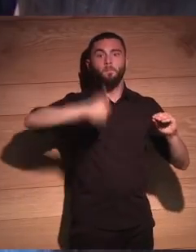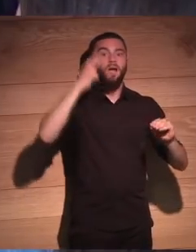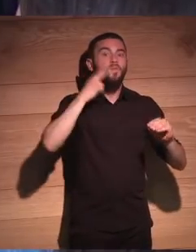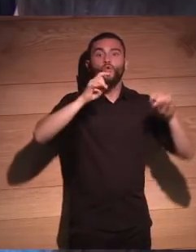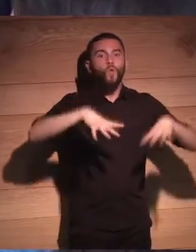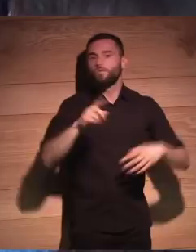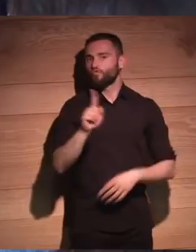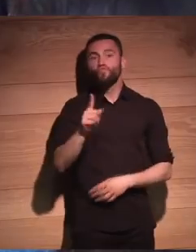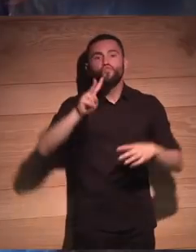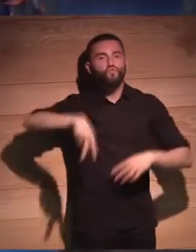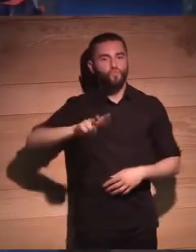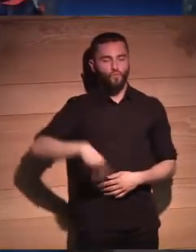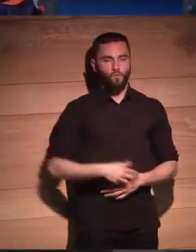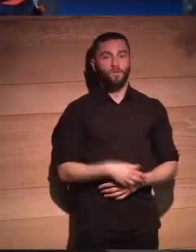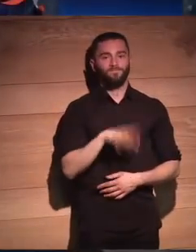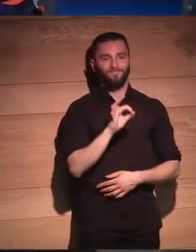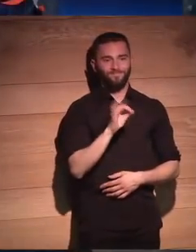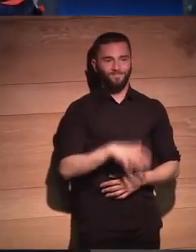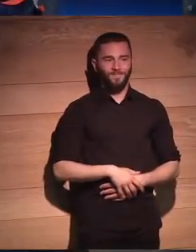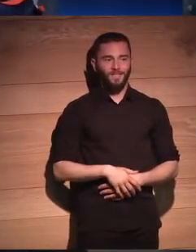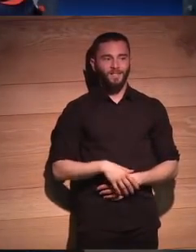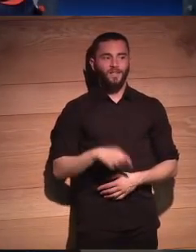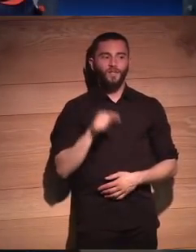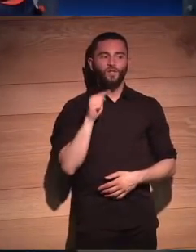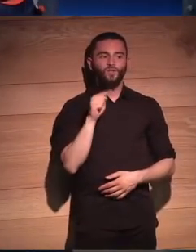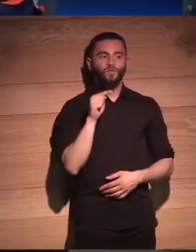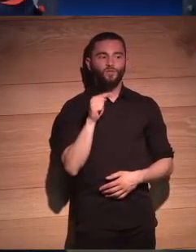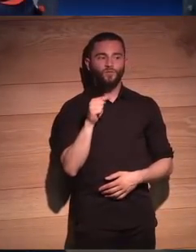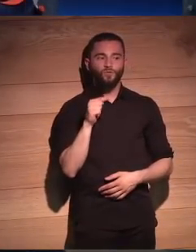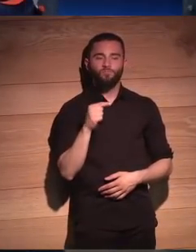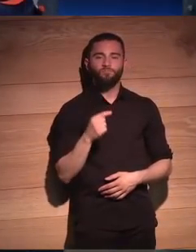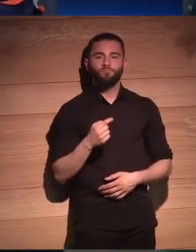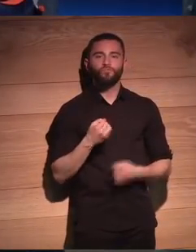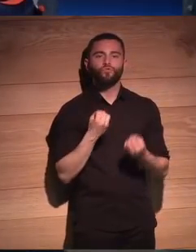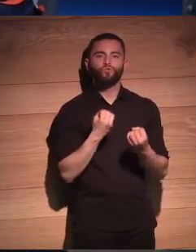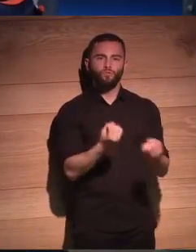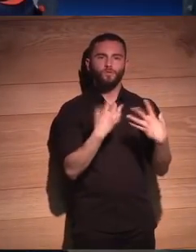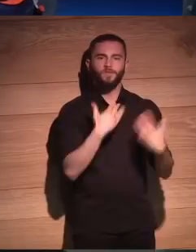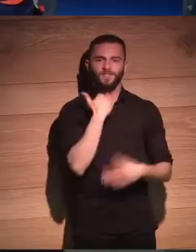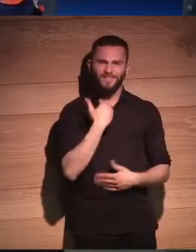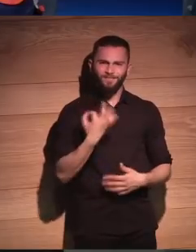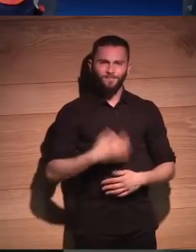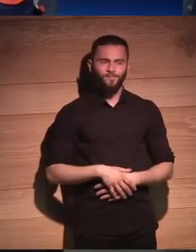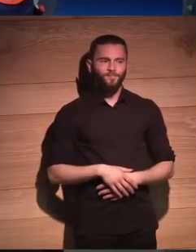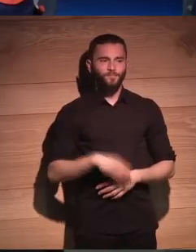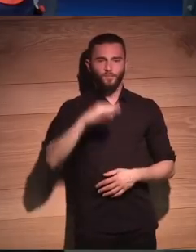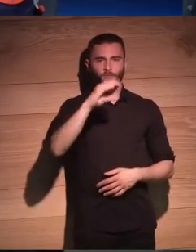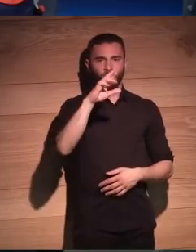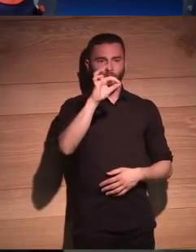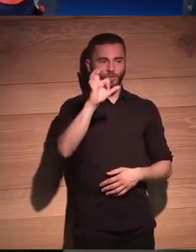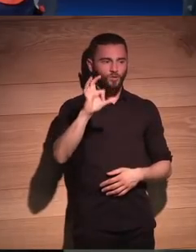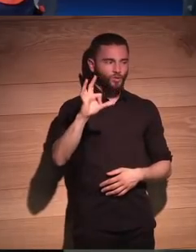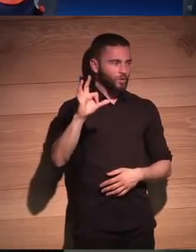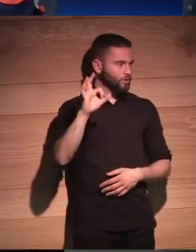cierto. Bueno, ¿tú tienes que contarnos alguno de estos? Claro, también el concepto de crossover en